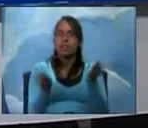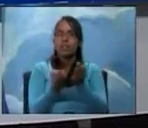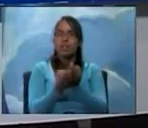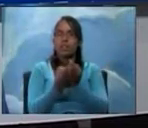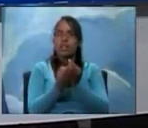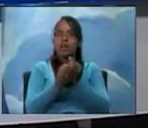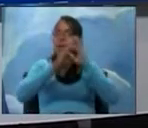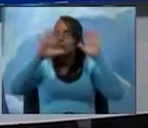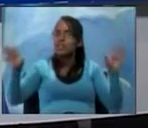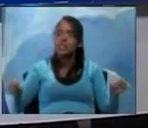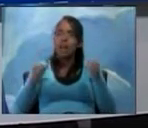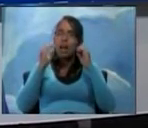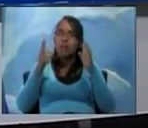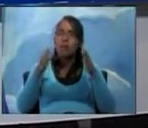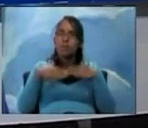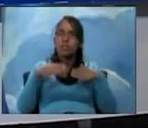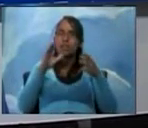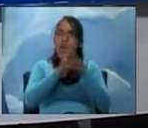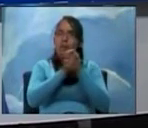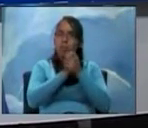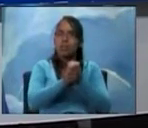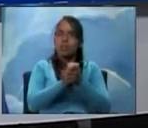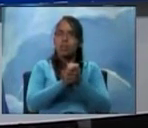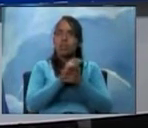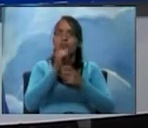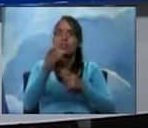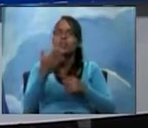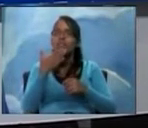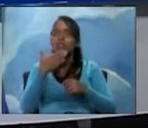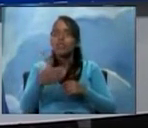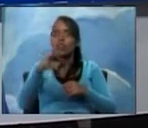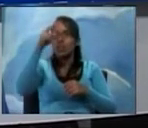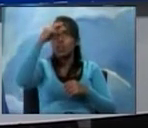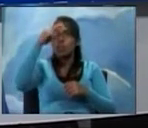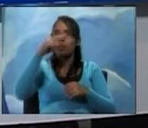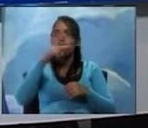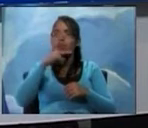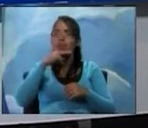Salva mi familia. Salva mis amigos. Salva mis amigos.